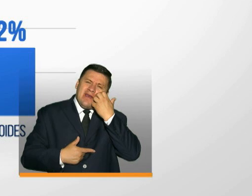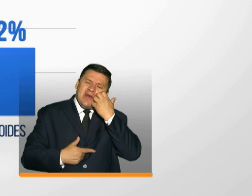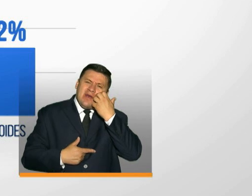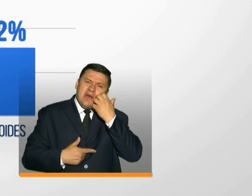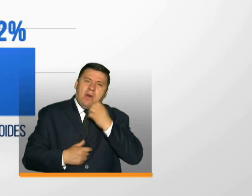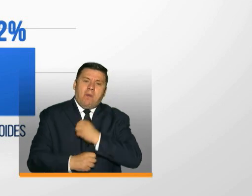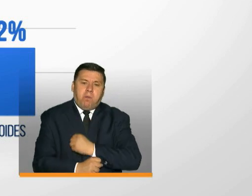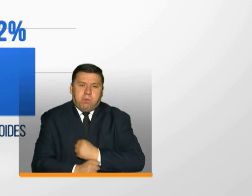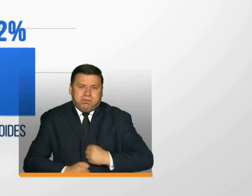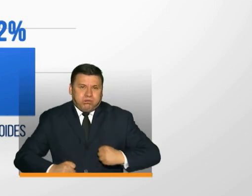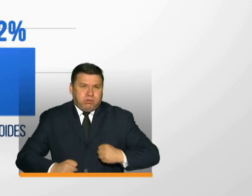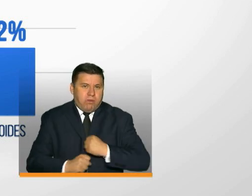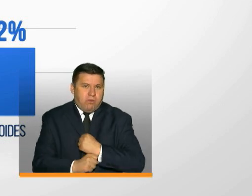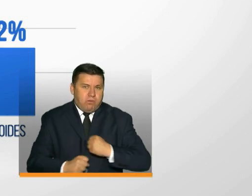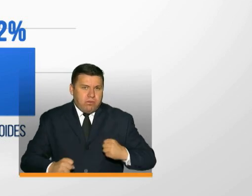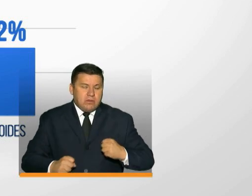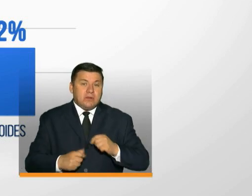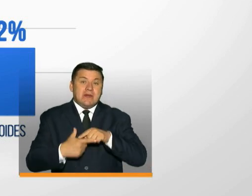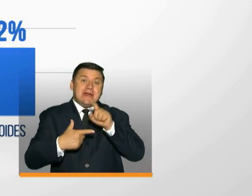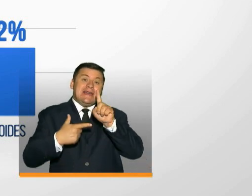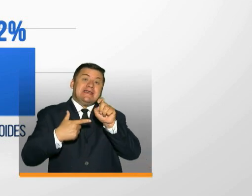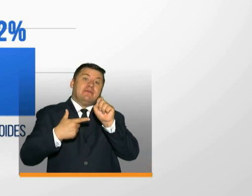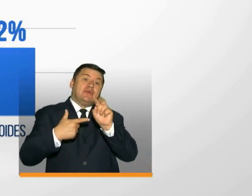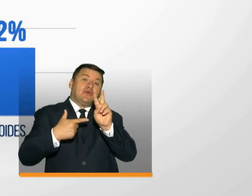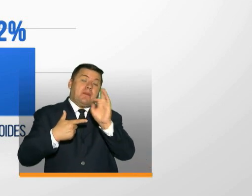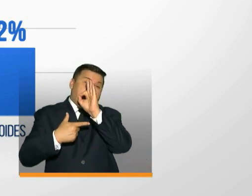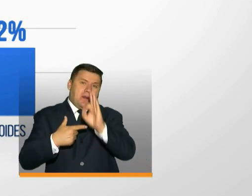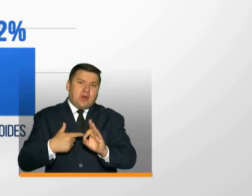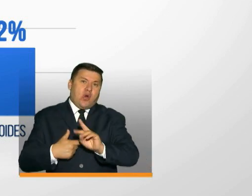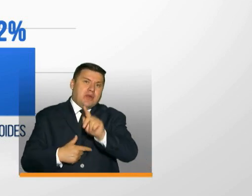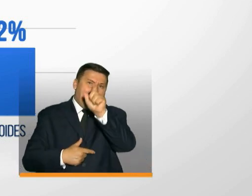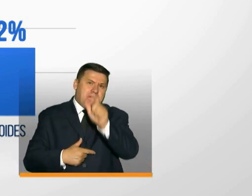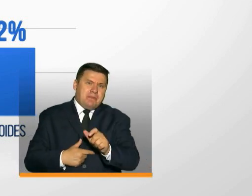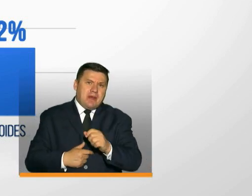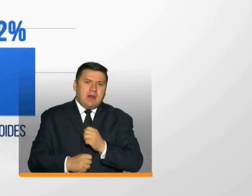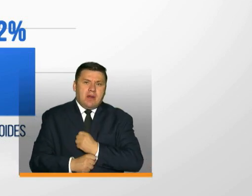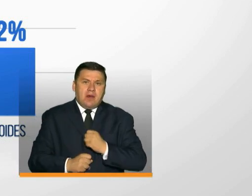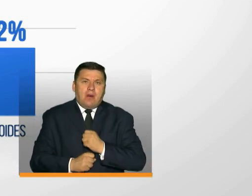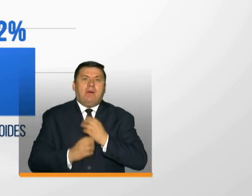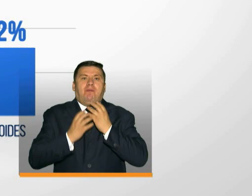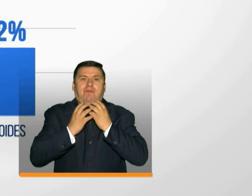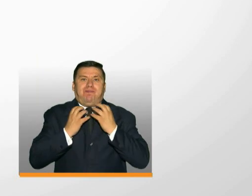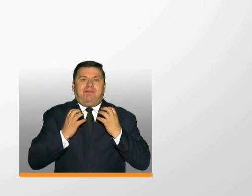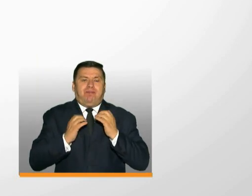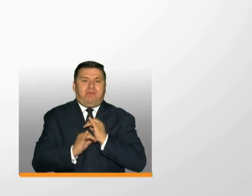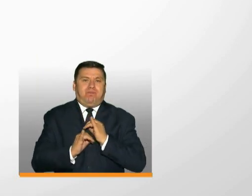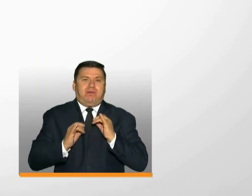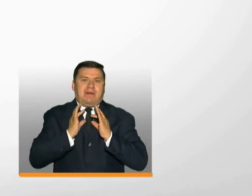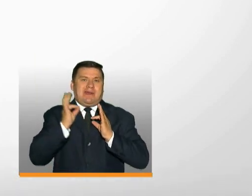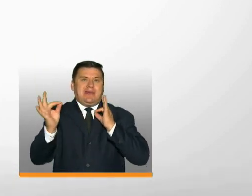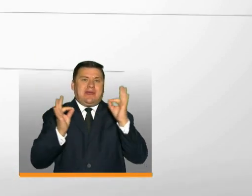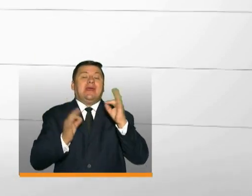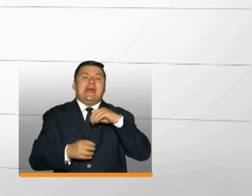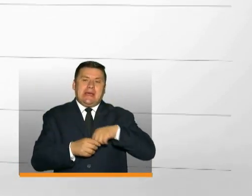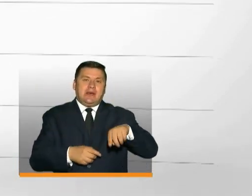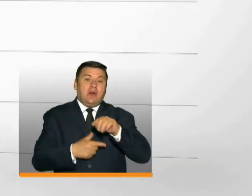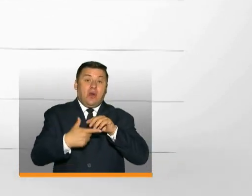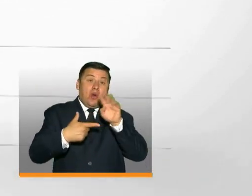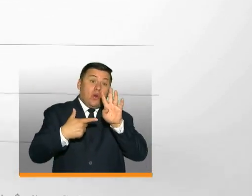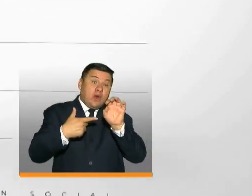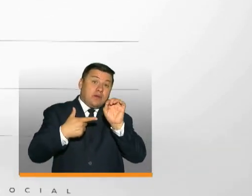de obesidad, y tenemos 6.2% de personas con tiroides. Tenemos el 4% de